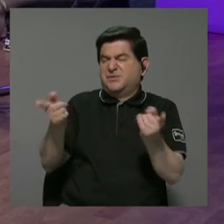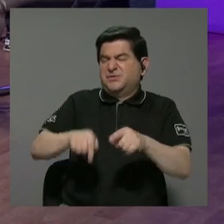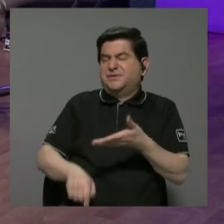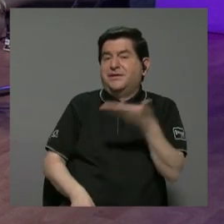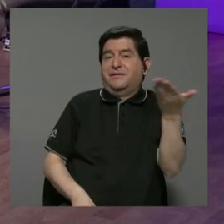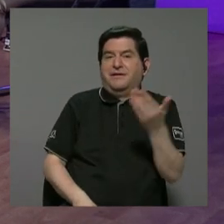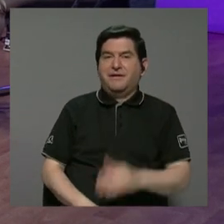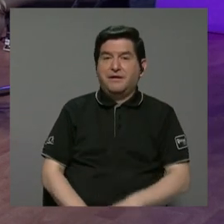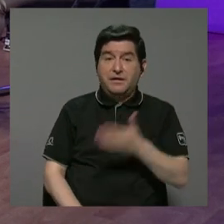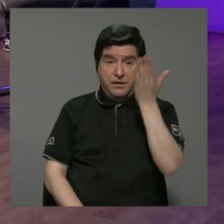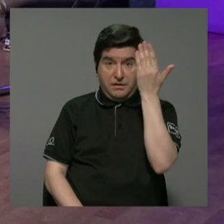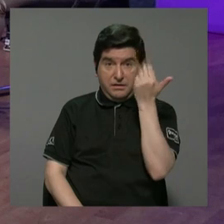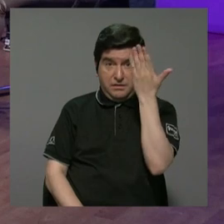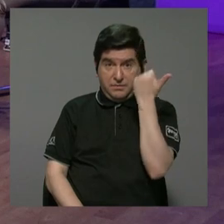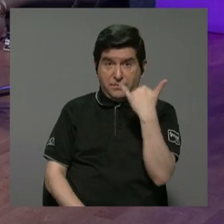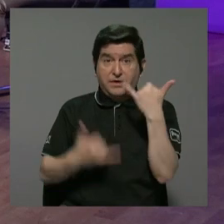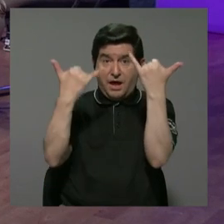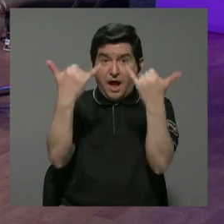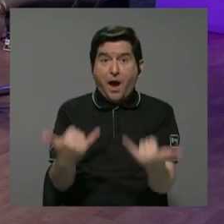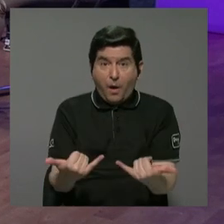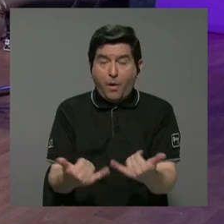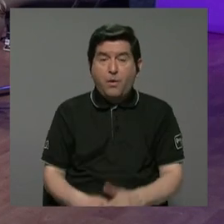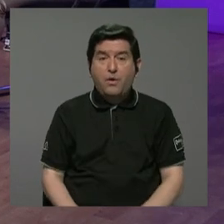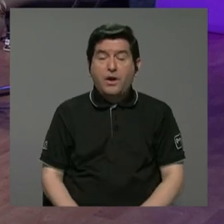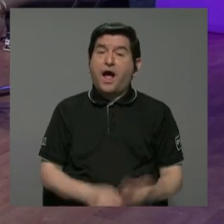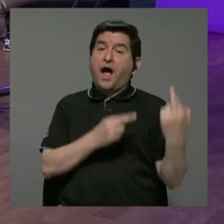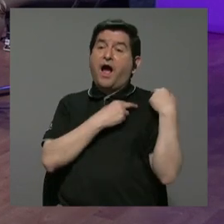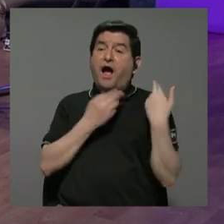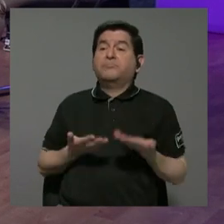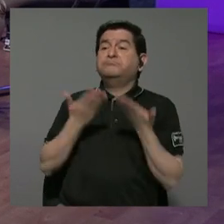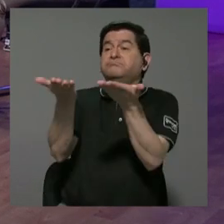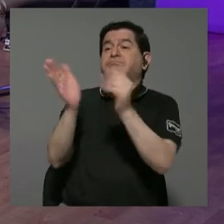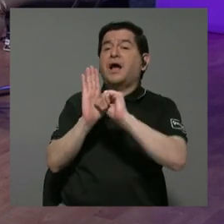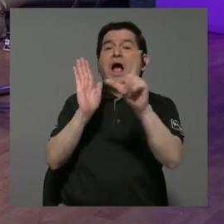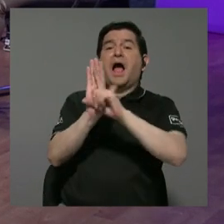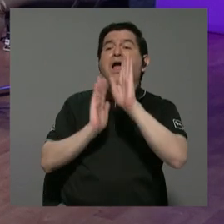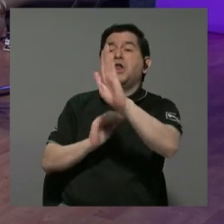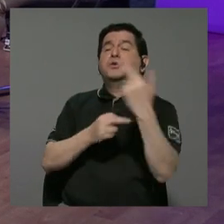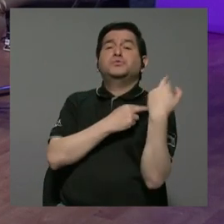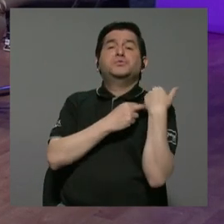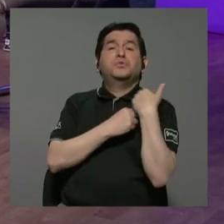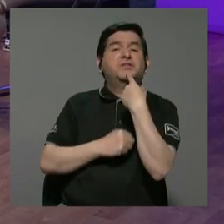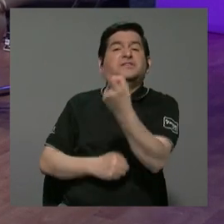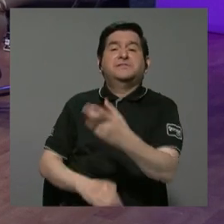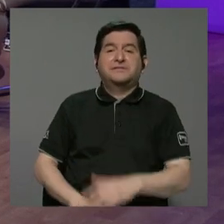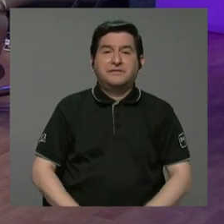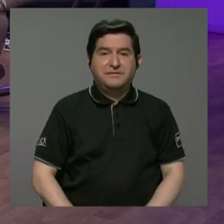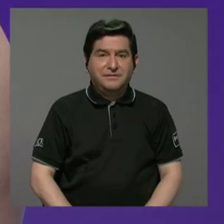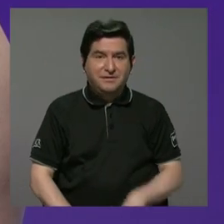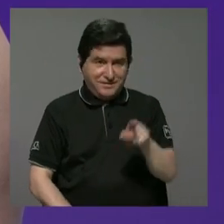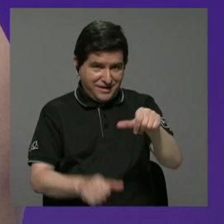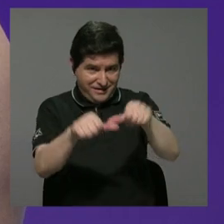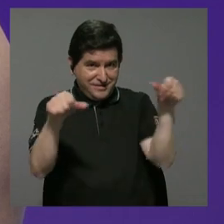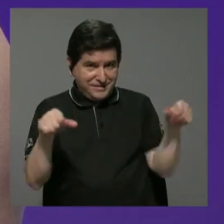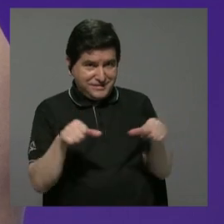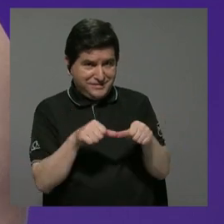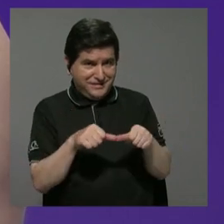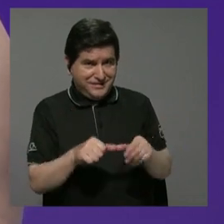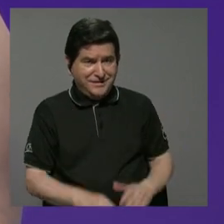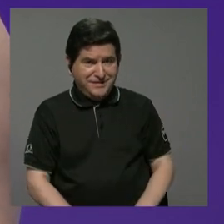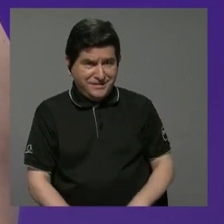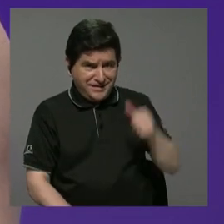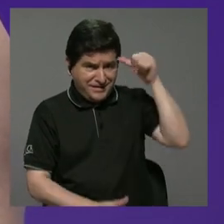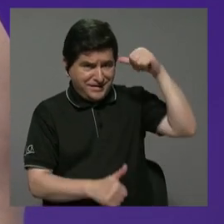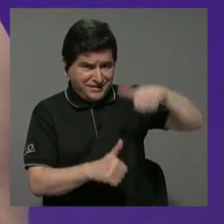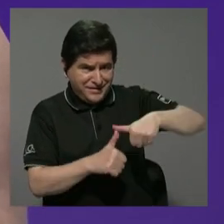y por qué es que ahora le tiran la pelota a la Asamblea Legislativa como si fuera su responsabilidad. Bueno, en ese sentido,